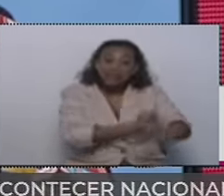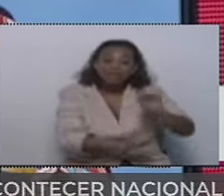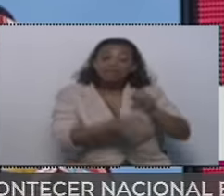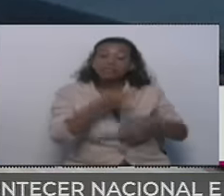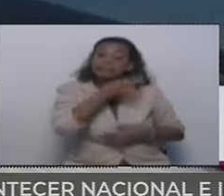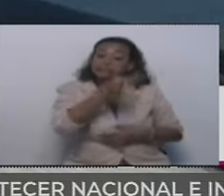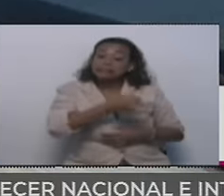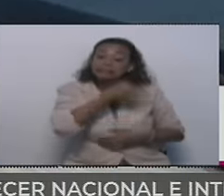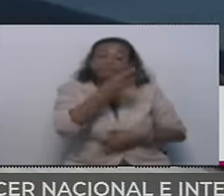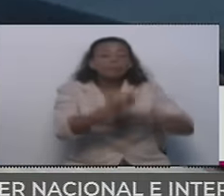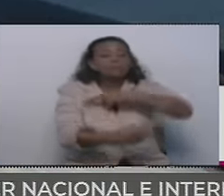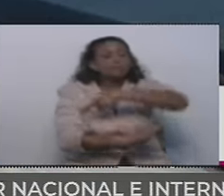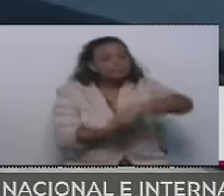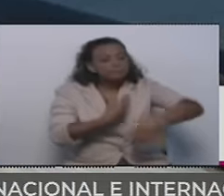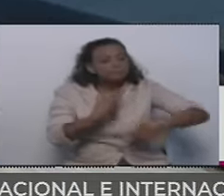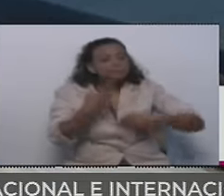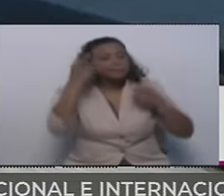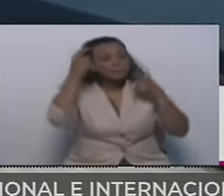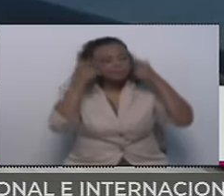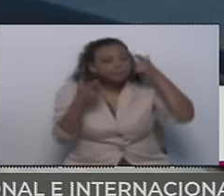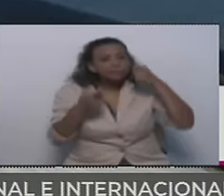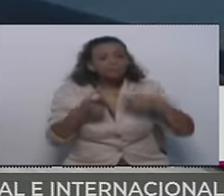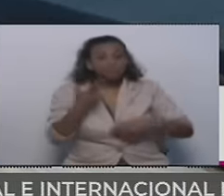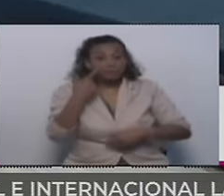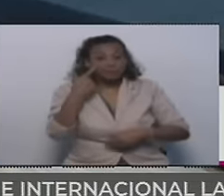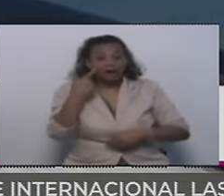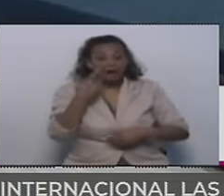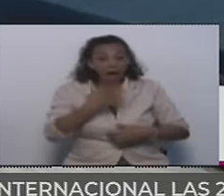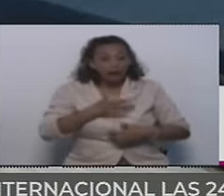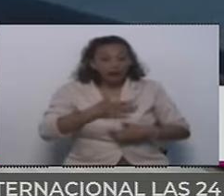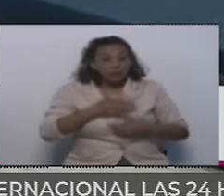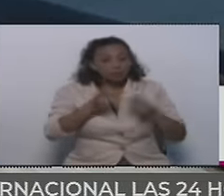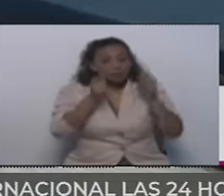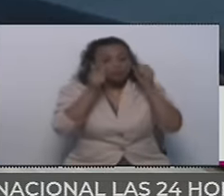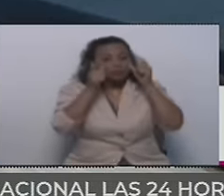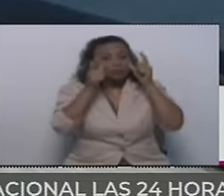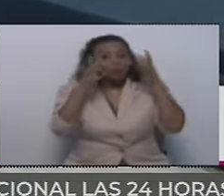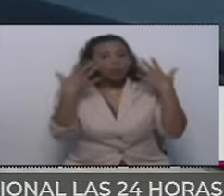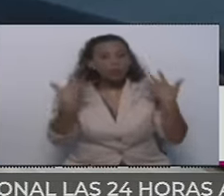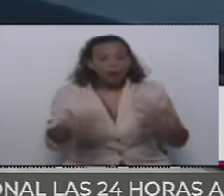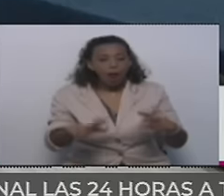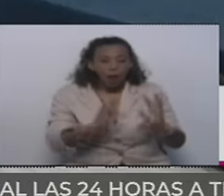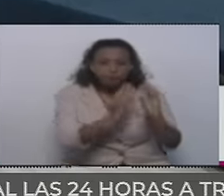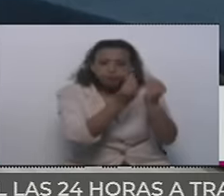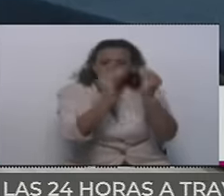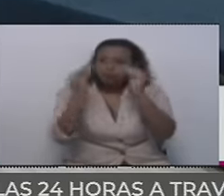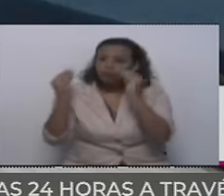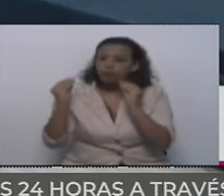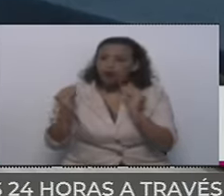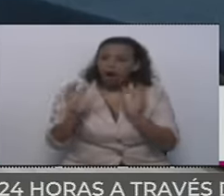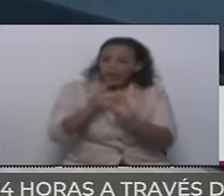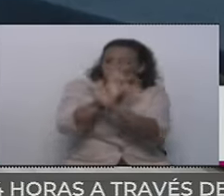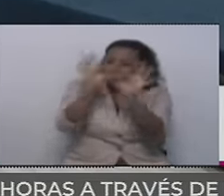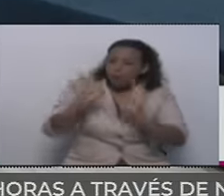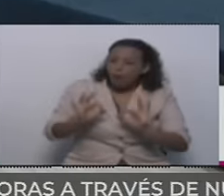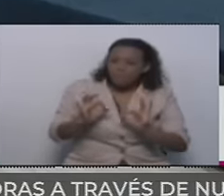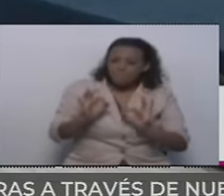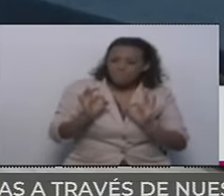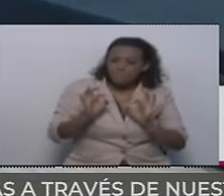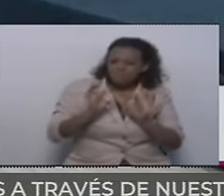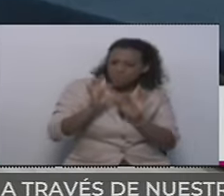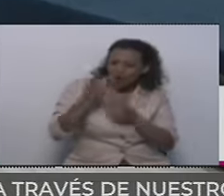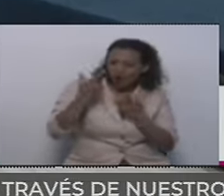permanente de la revolución. Entonces, a mí me sorprende cómo las muñequeras pudieron captar esa